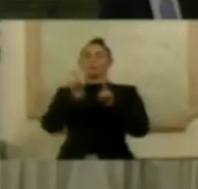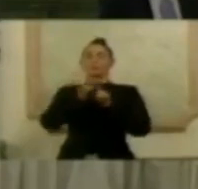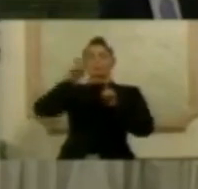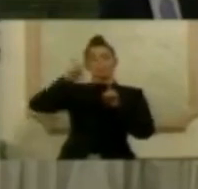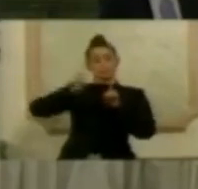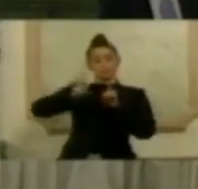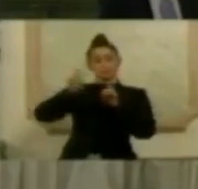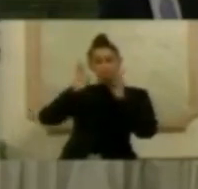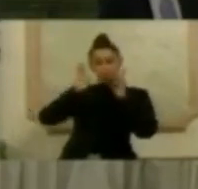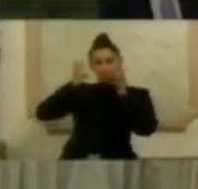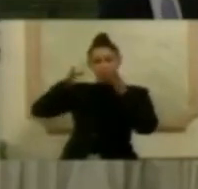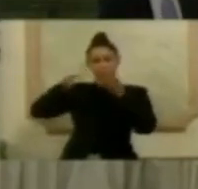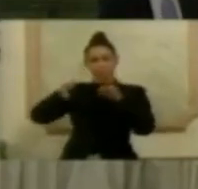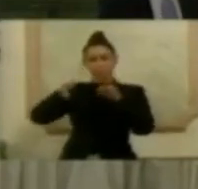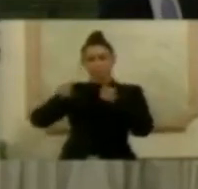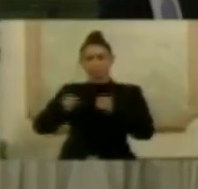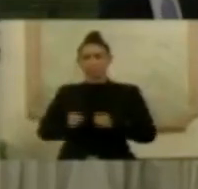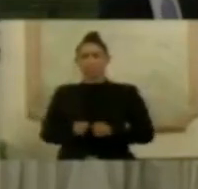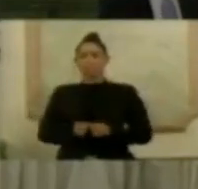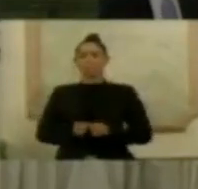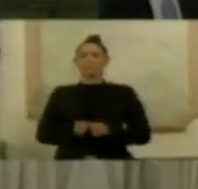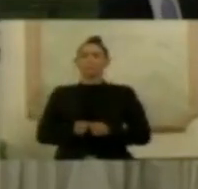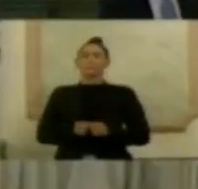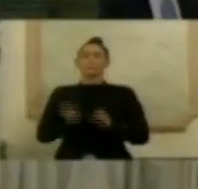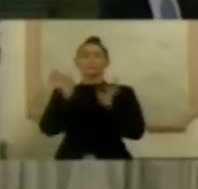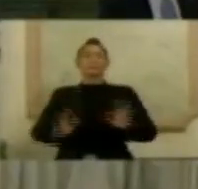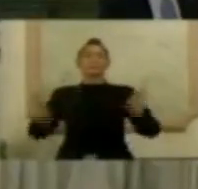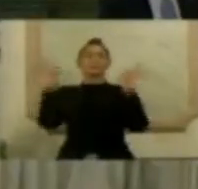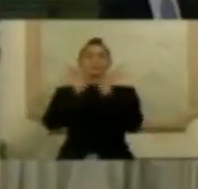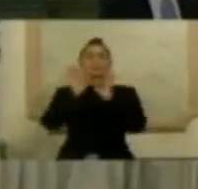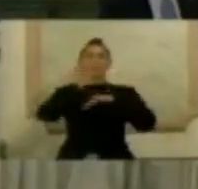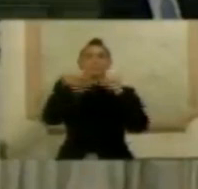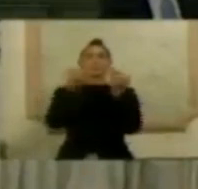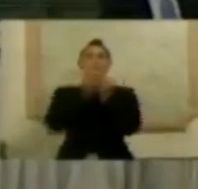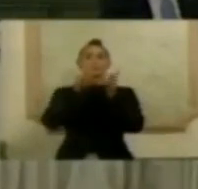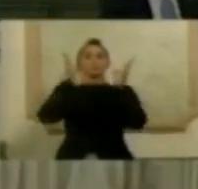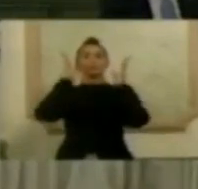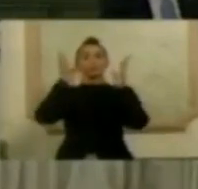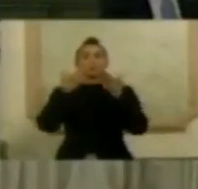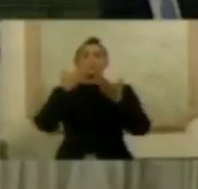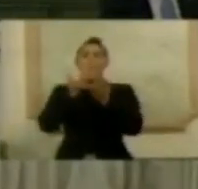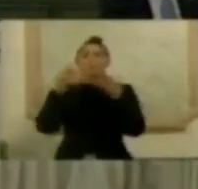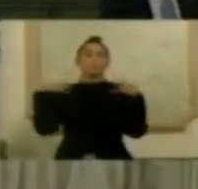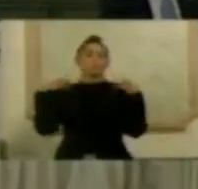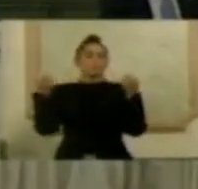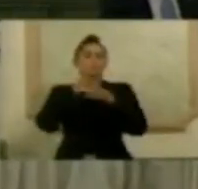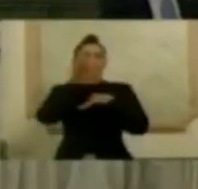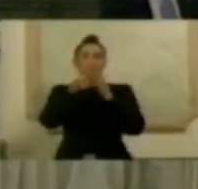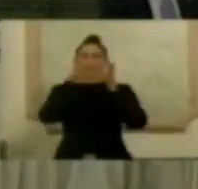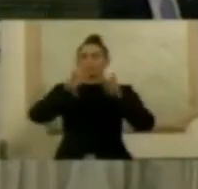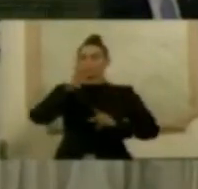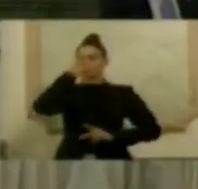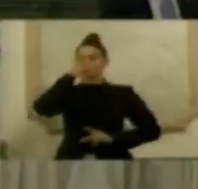la cantidad de pruebas, ya se adquirieron 100.000 y se encargaron 100.000 más. El anuncio de que cuando salga la vacuna, pues